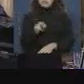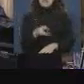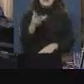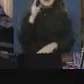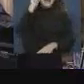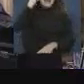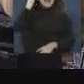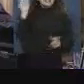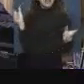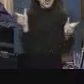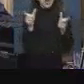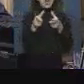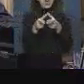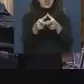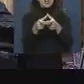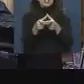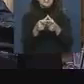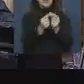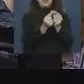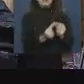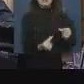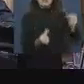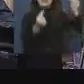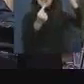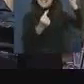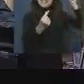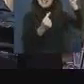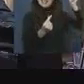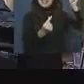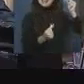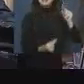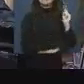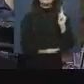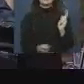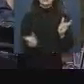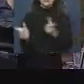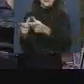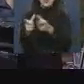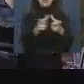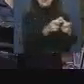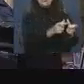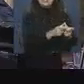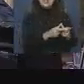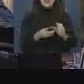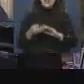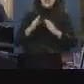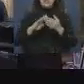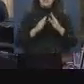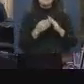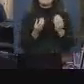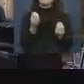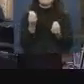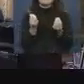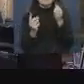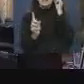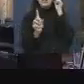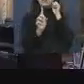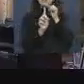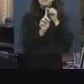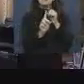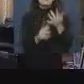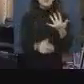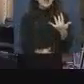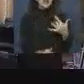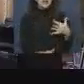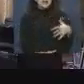creación del Nacional de los pueblos indígenas y los consejos de pueblo a fin de qué a fin de algo muy importante a